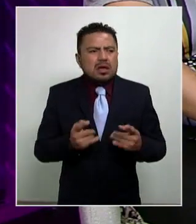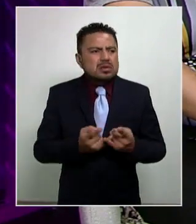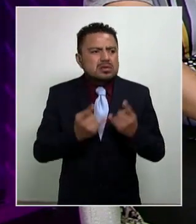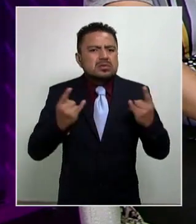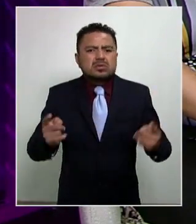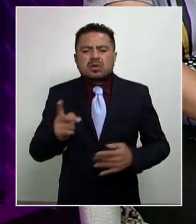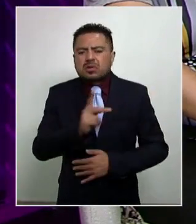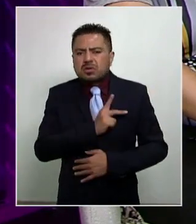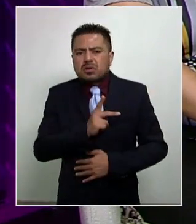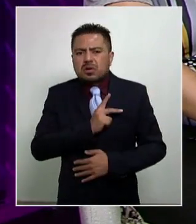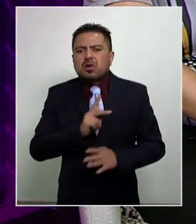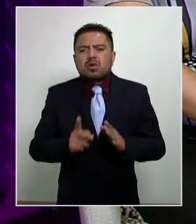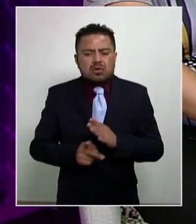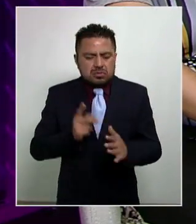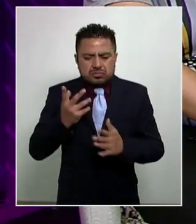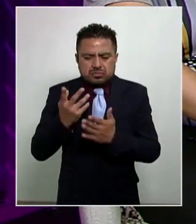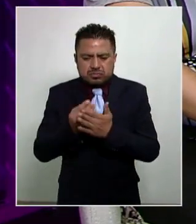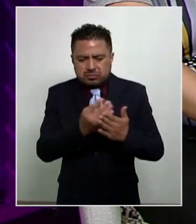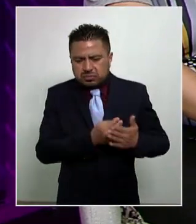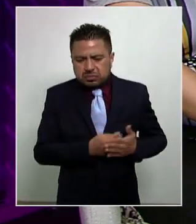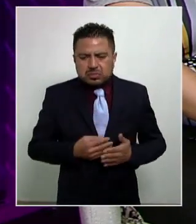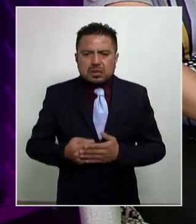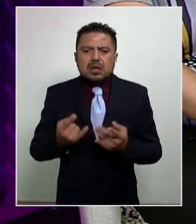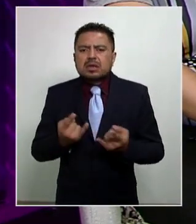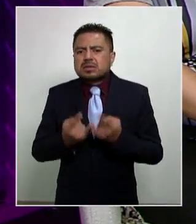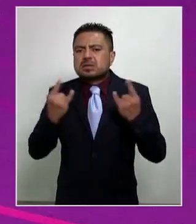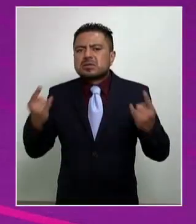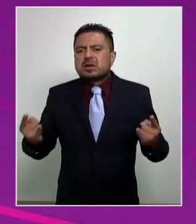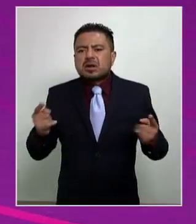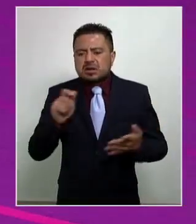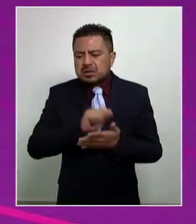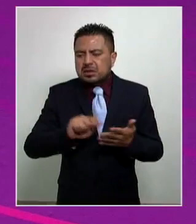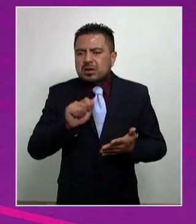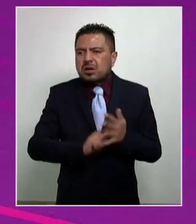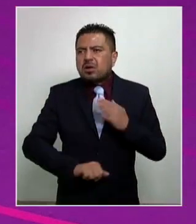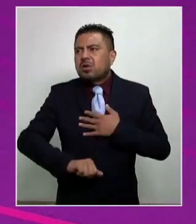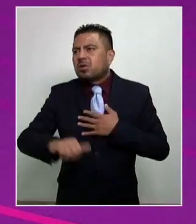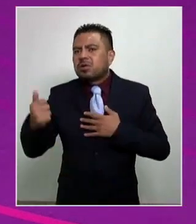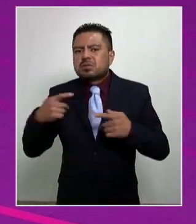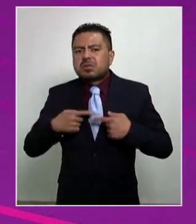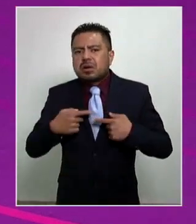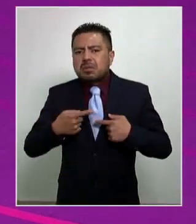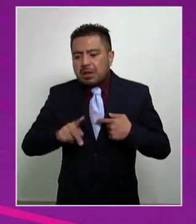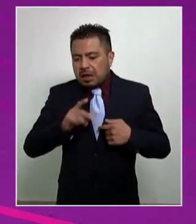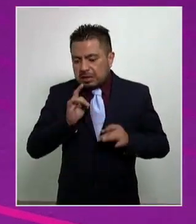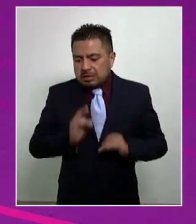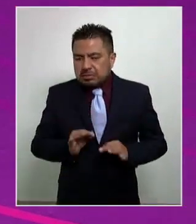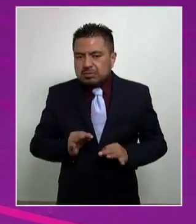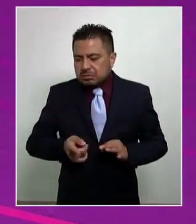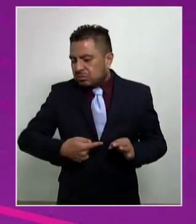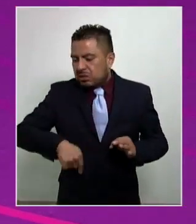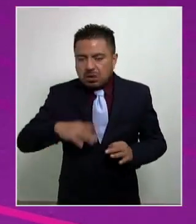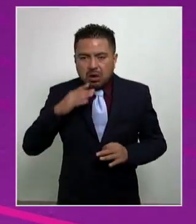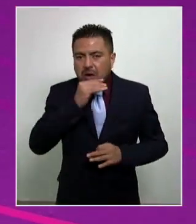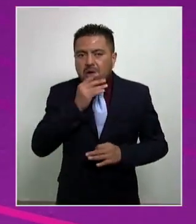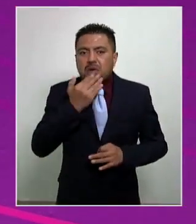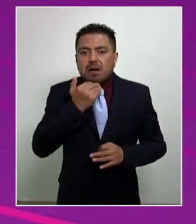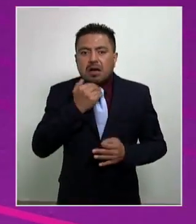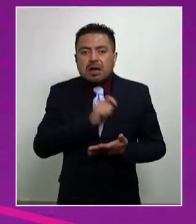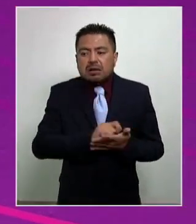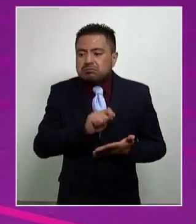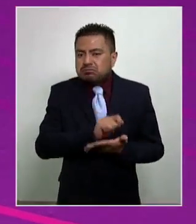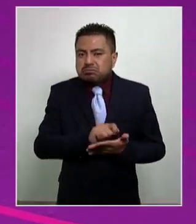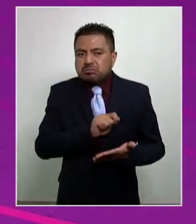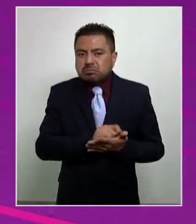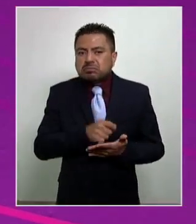a reescribir esta historia que está escrita por los demás y no por nosotros, y porque pues siempre se sabe que